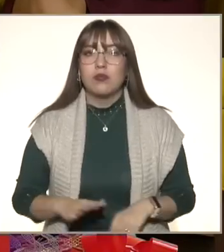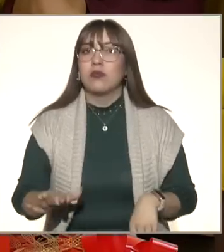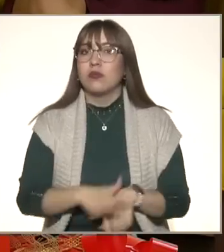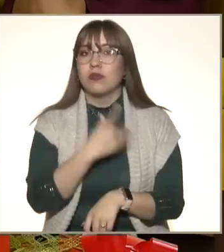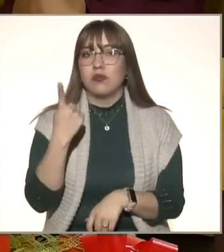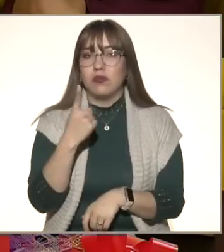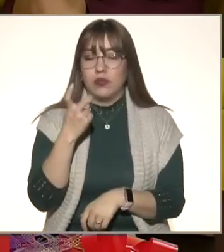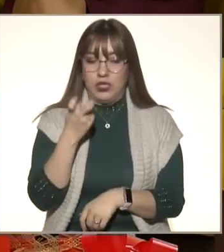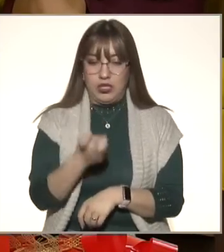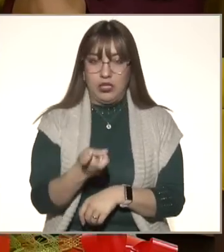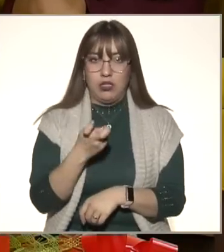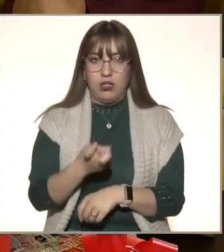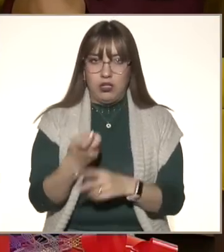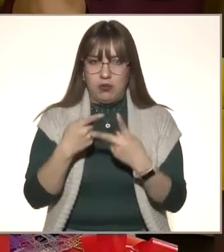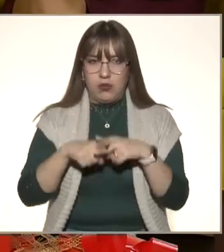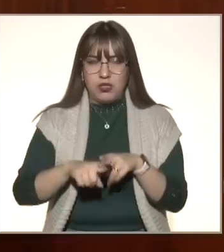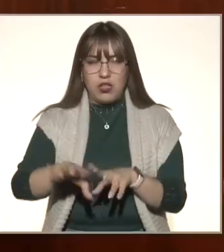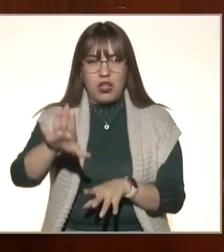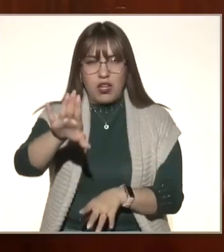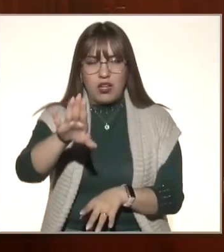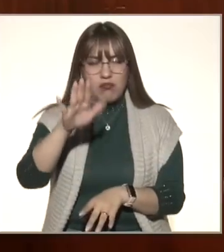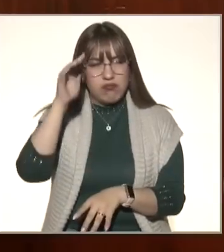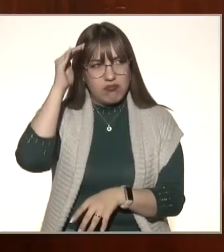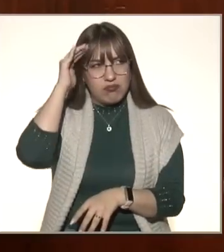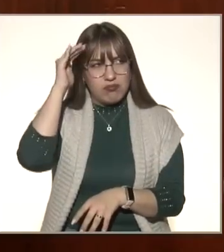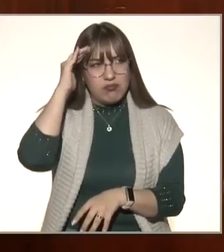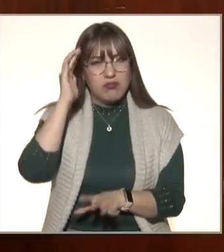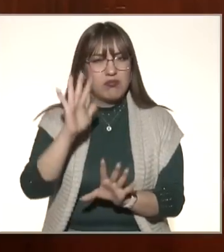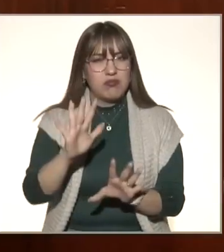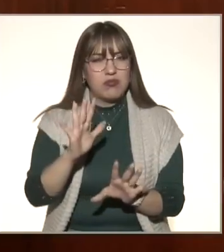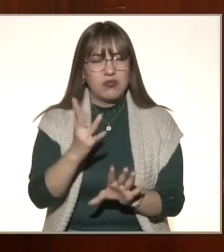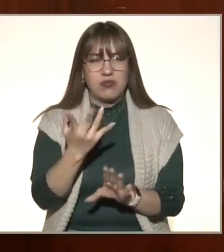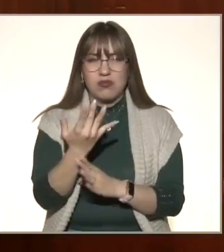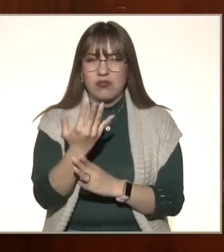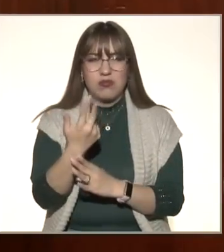está pasando y decir, me zafo,